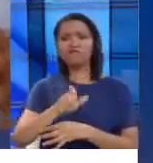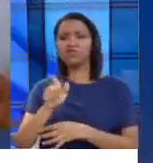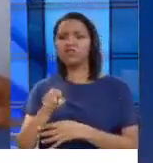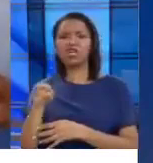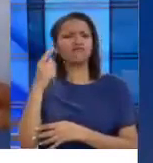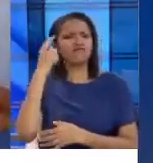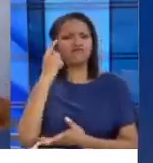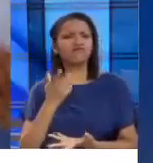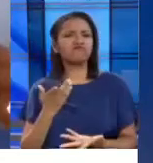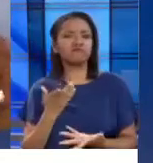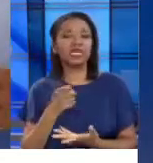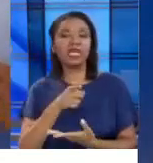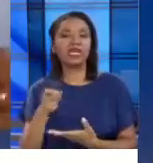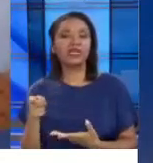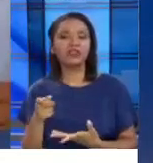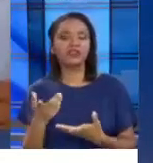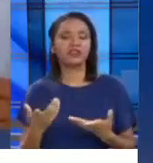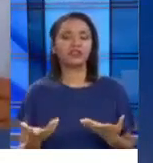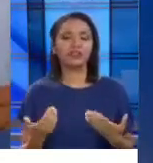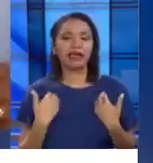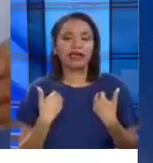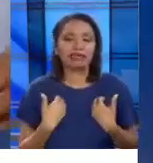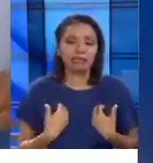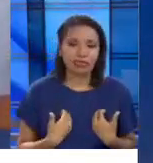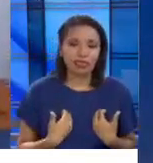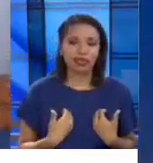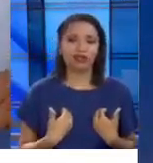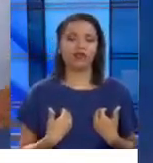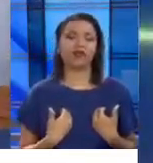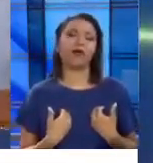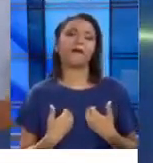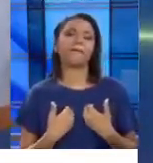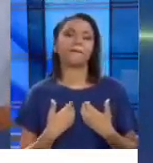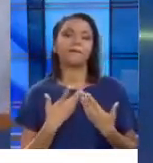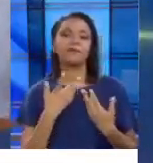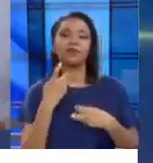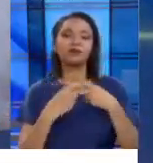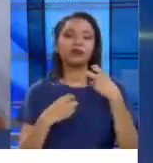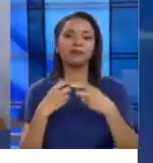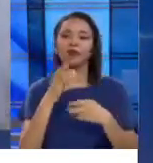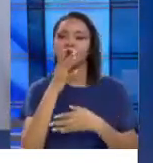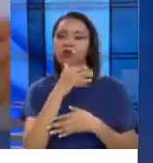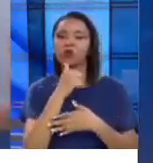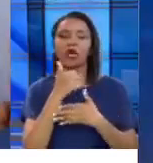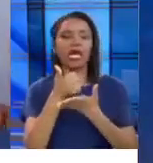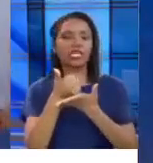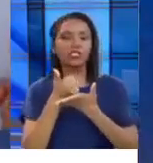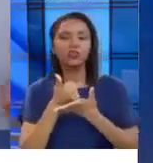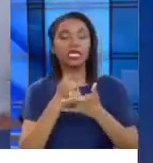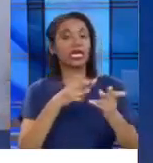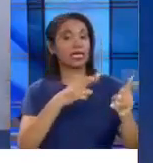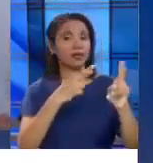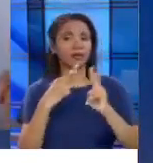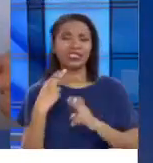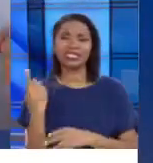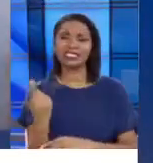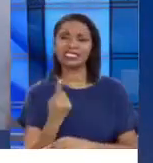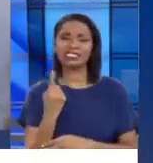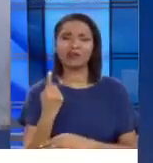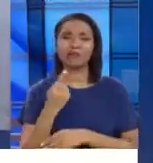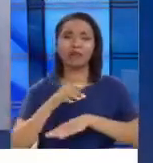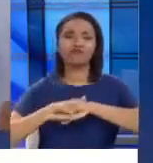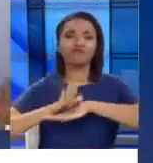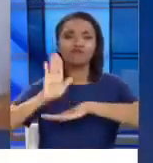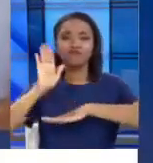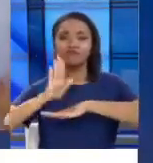de los colonenses? Basta ya de estar levantando paro sin tener respuesta. Toda la vida son